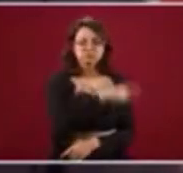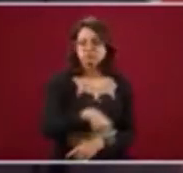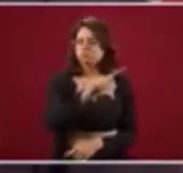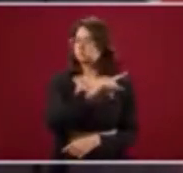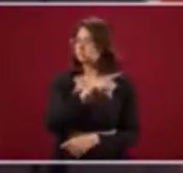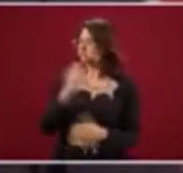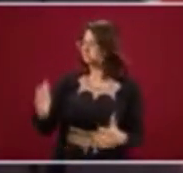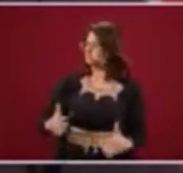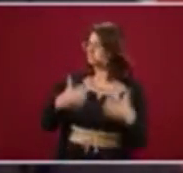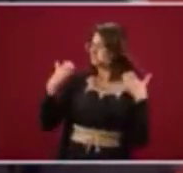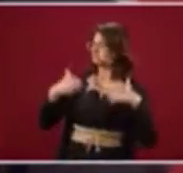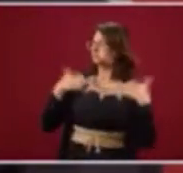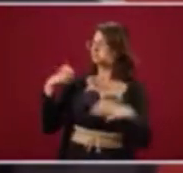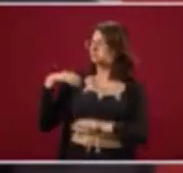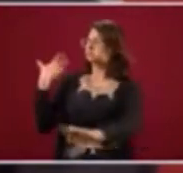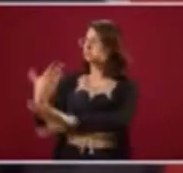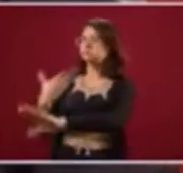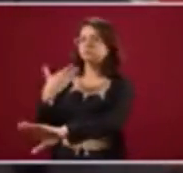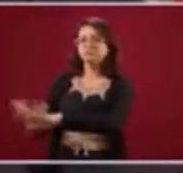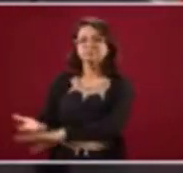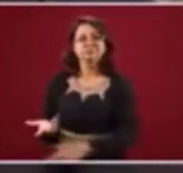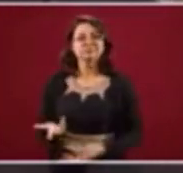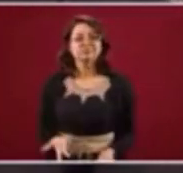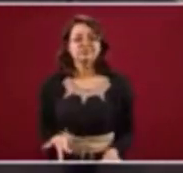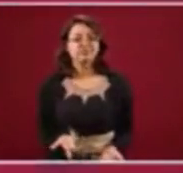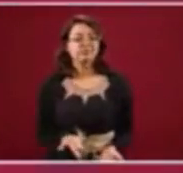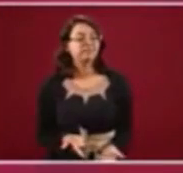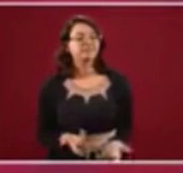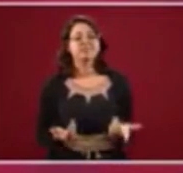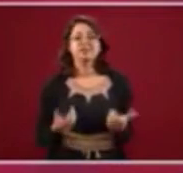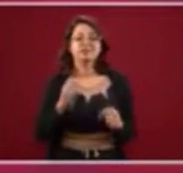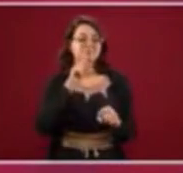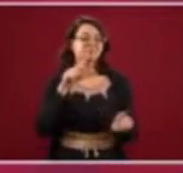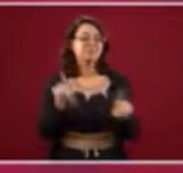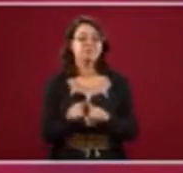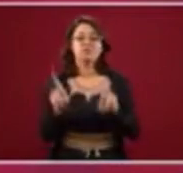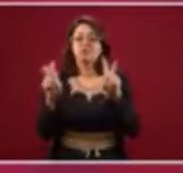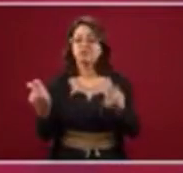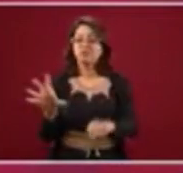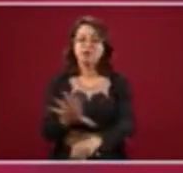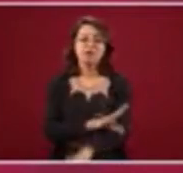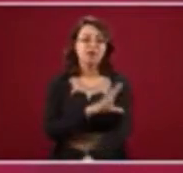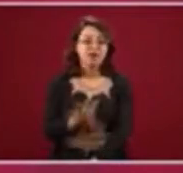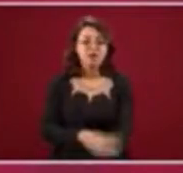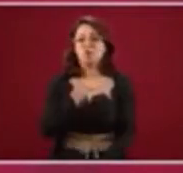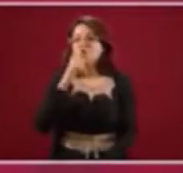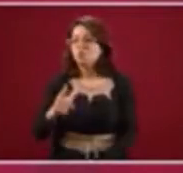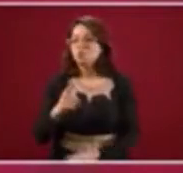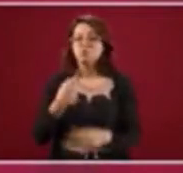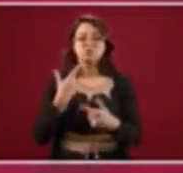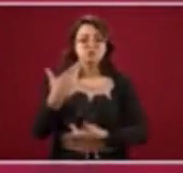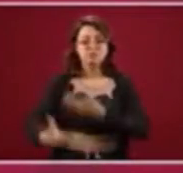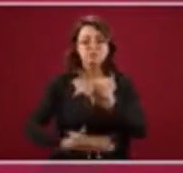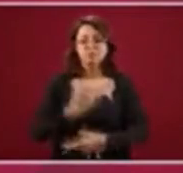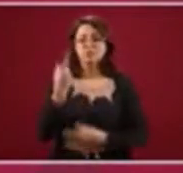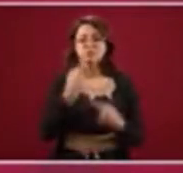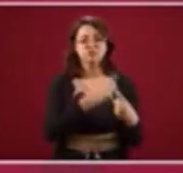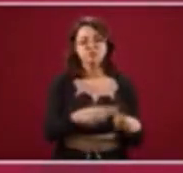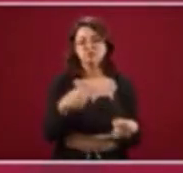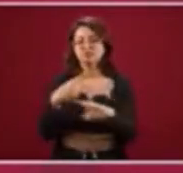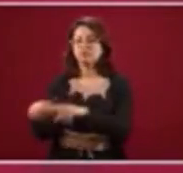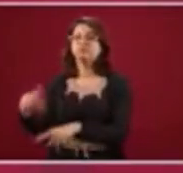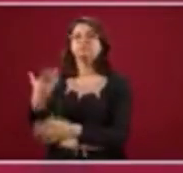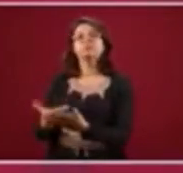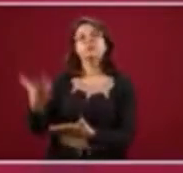Imagínense, es lo mismo que hablamos de la electricidad y de estos servicios. Nosotros éramos